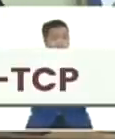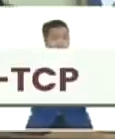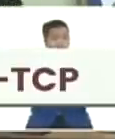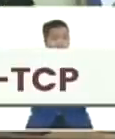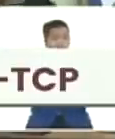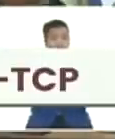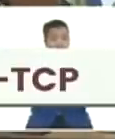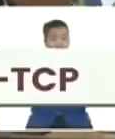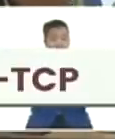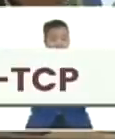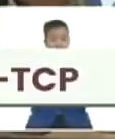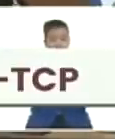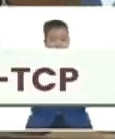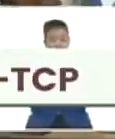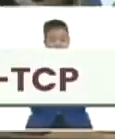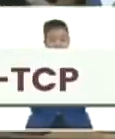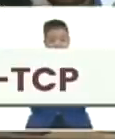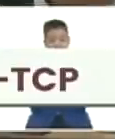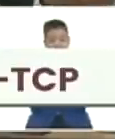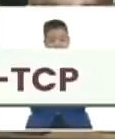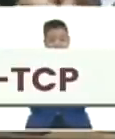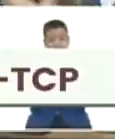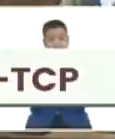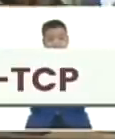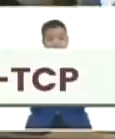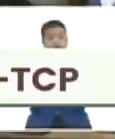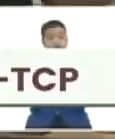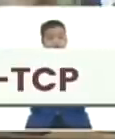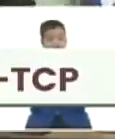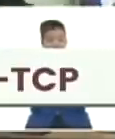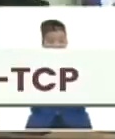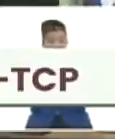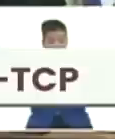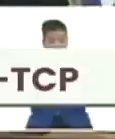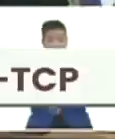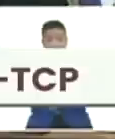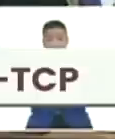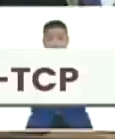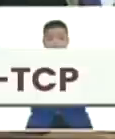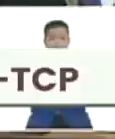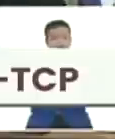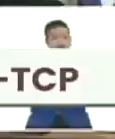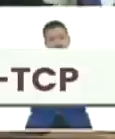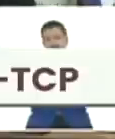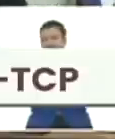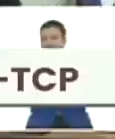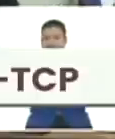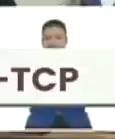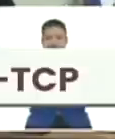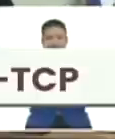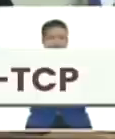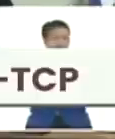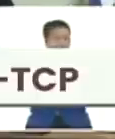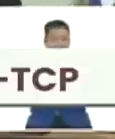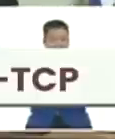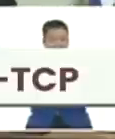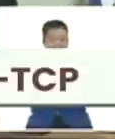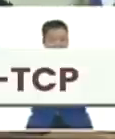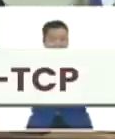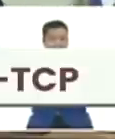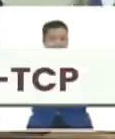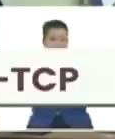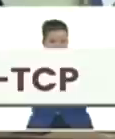Pero esos lugares hacia la derecha o la izquierda, ¿a dónde los llevará? ¿Lo llevará a la cima de la montaña